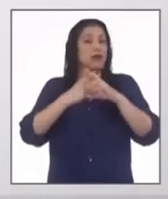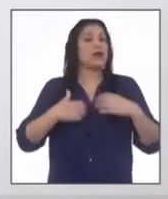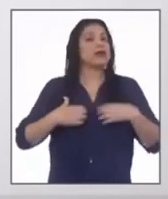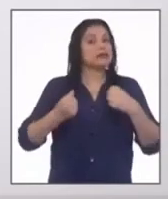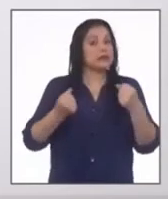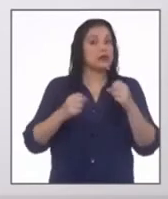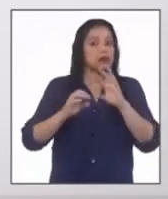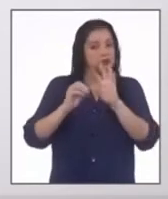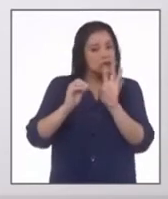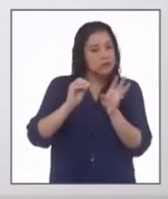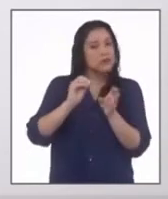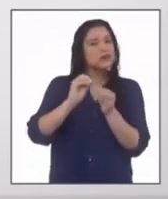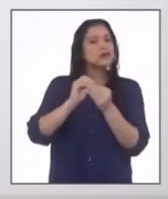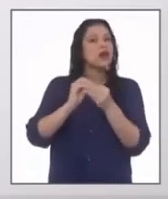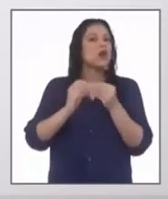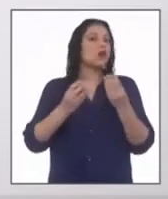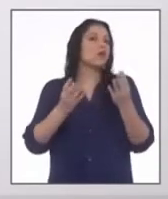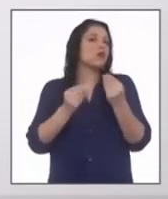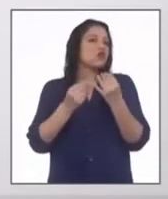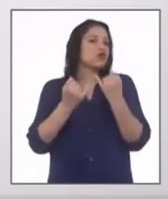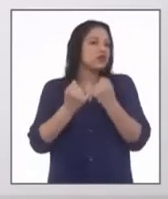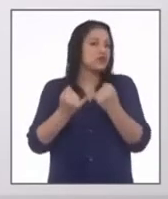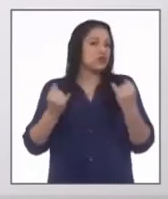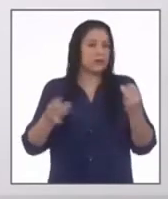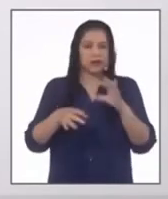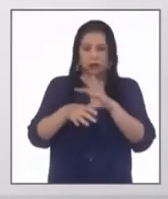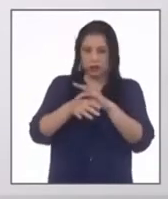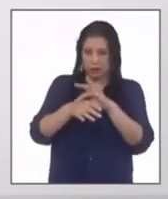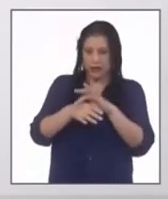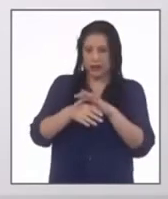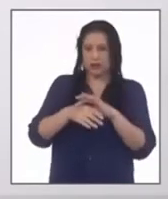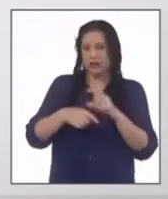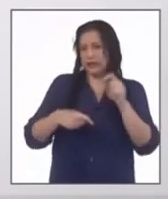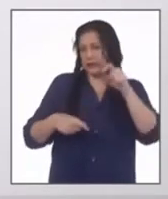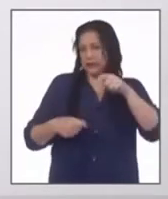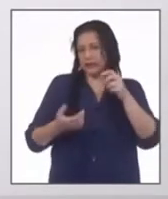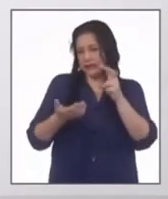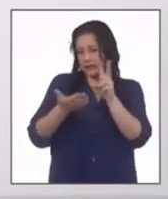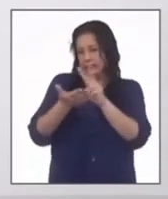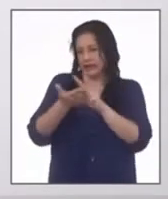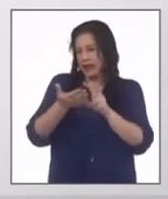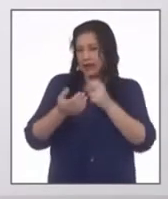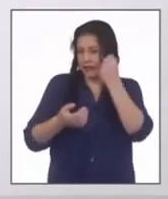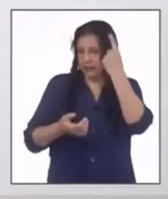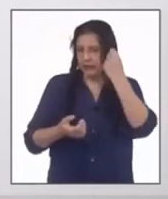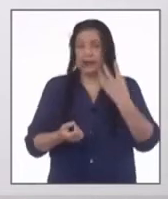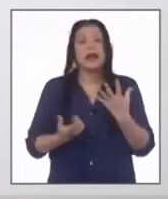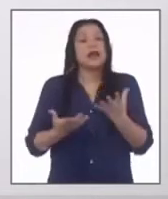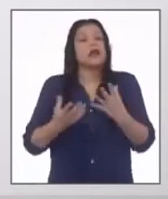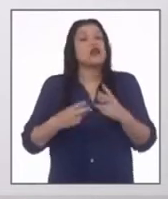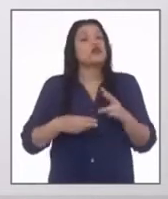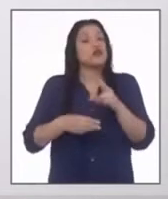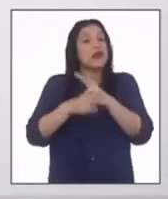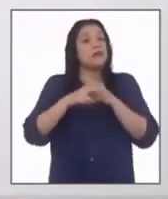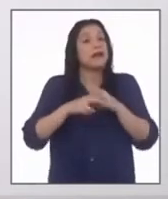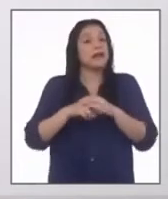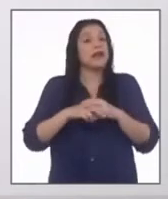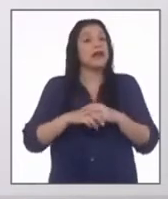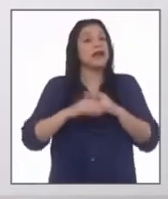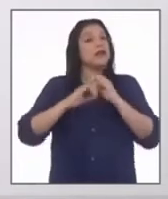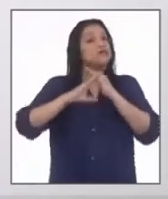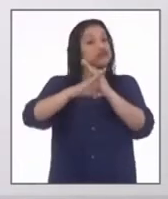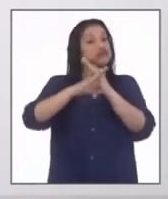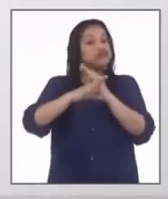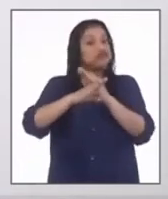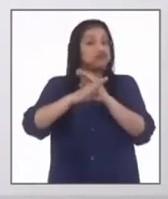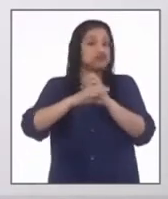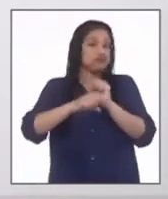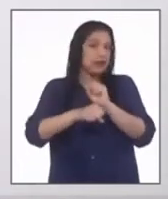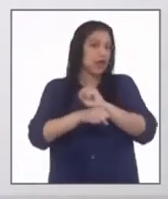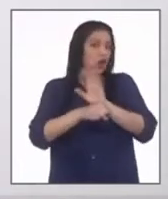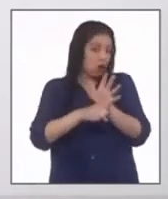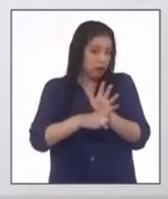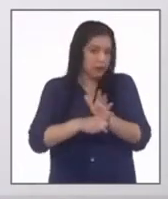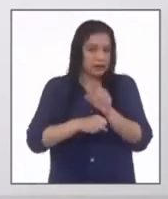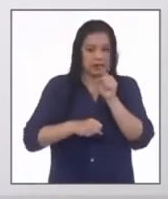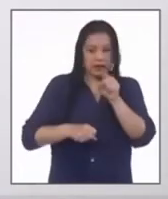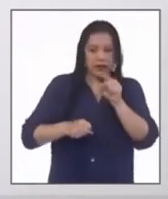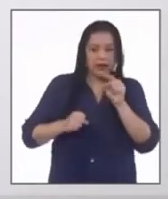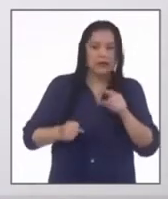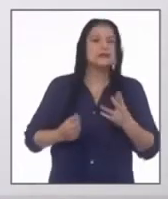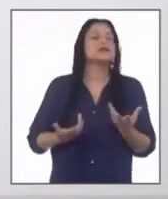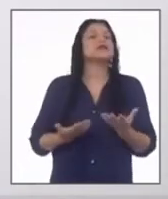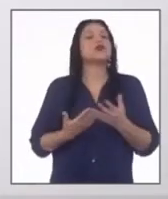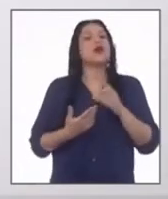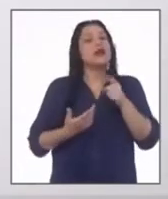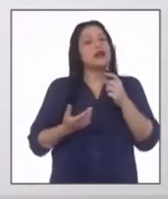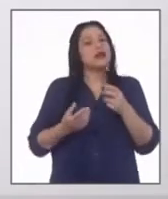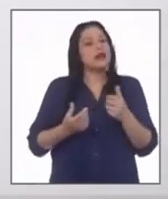visto complementadas con instrumentos médicos. Es una forma de enfrentar la pandemia con mucha cautela. En esta línea y viendo